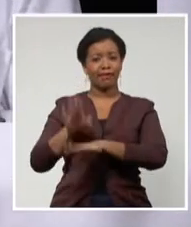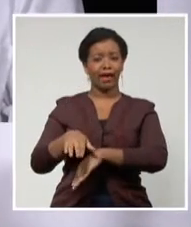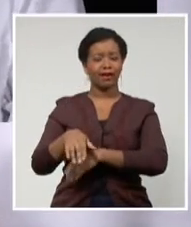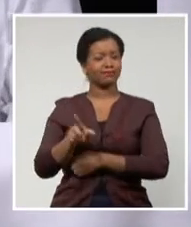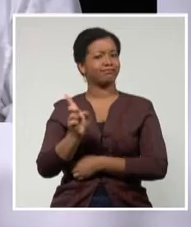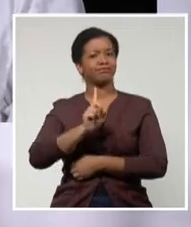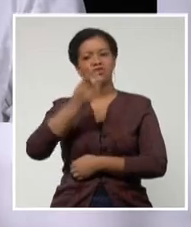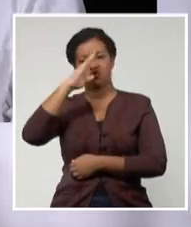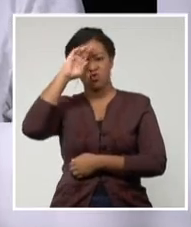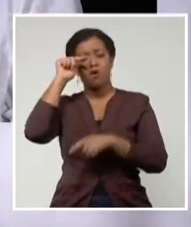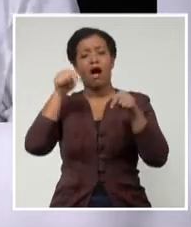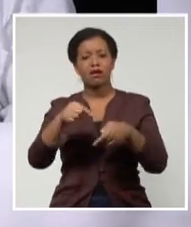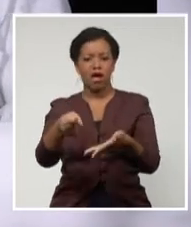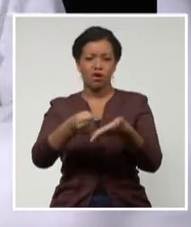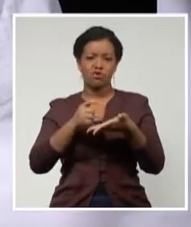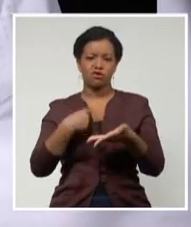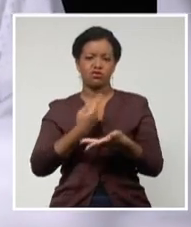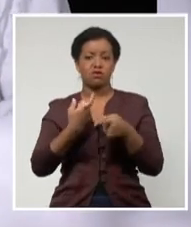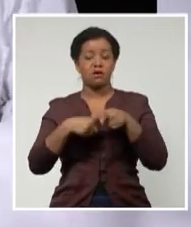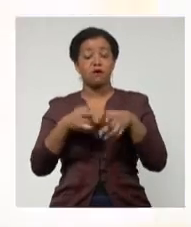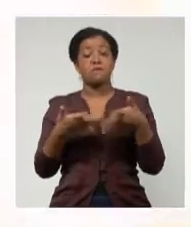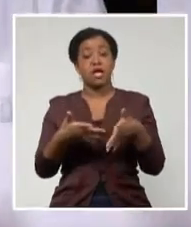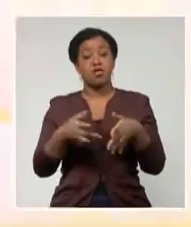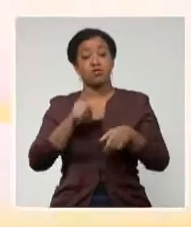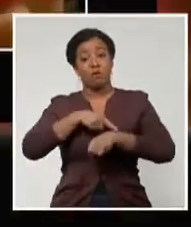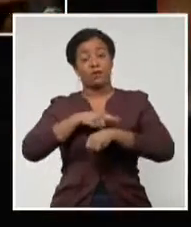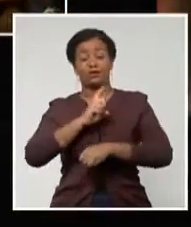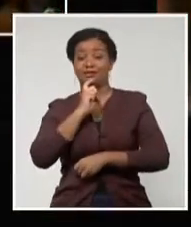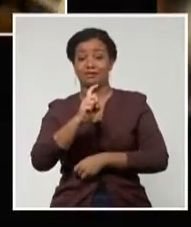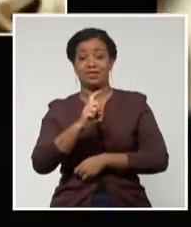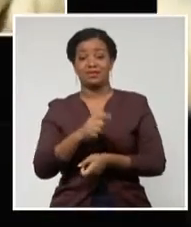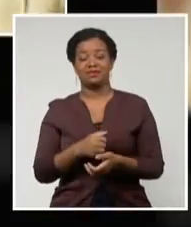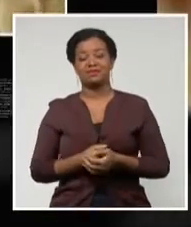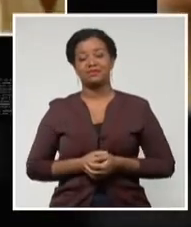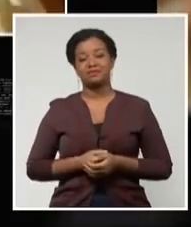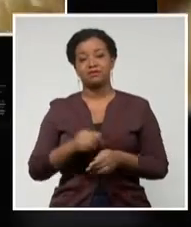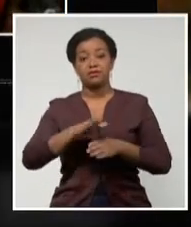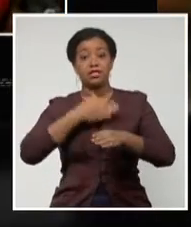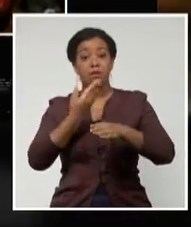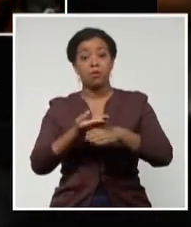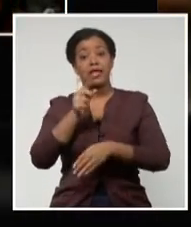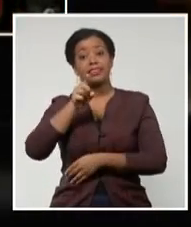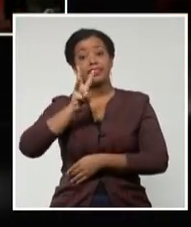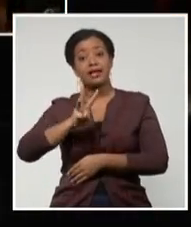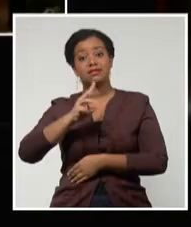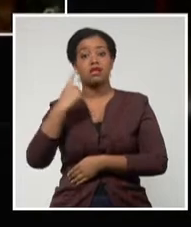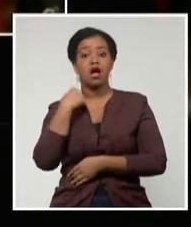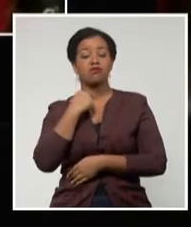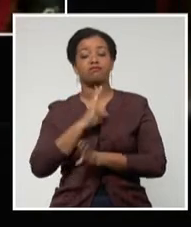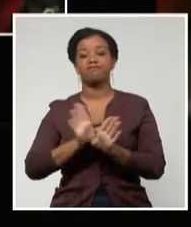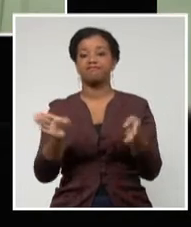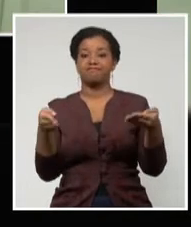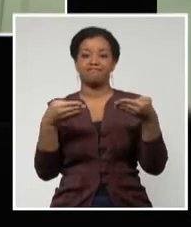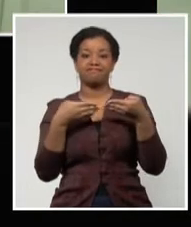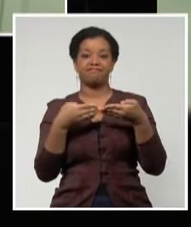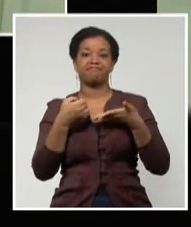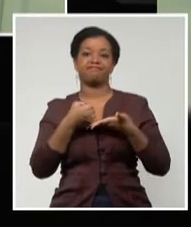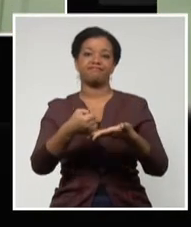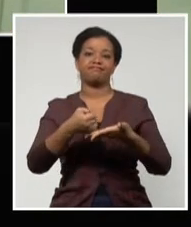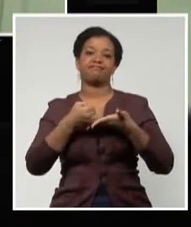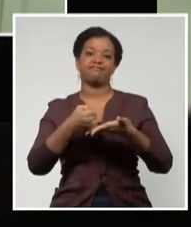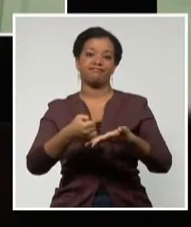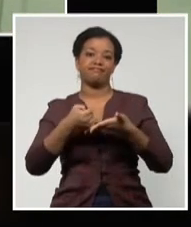vamos a ponernos, pero teníamos que estar en la patria porque fueron momentos muy difíciles de tensión. Después de 13 años, finalizaba la cooperación médica de Cuba en